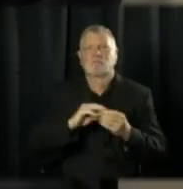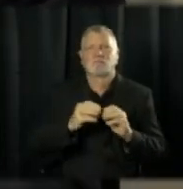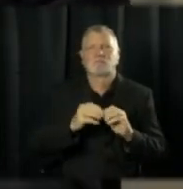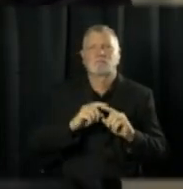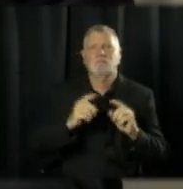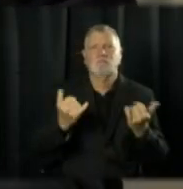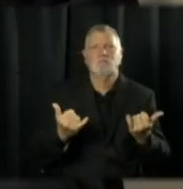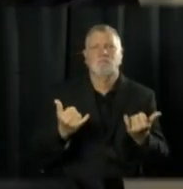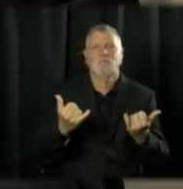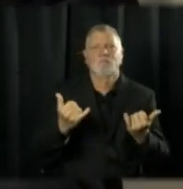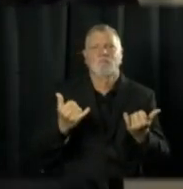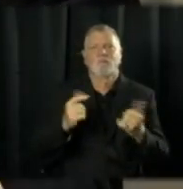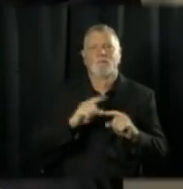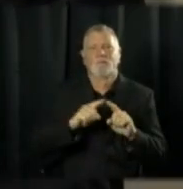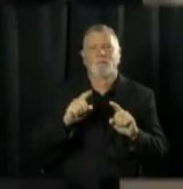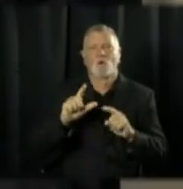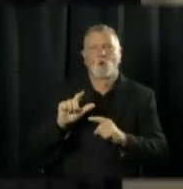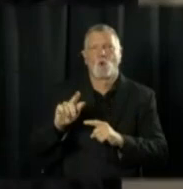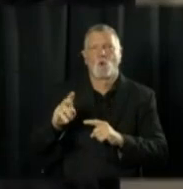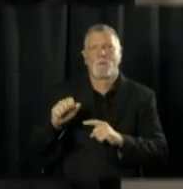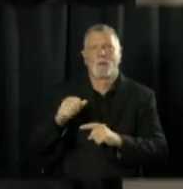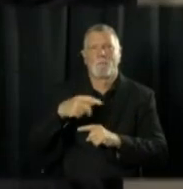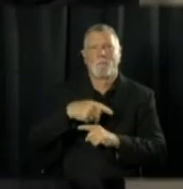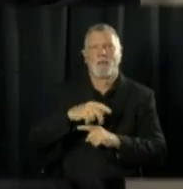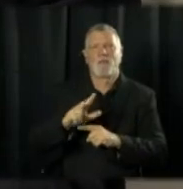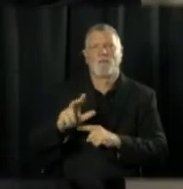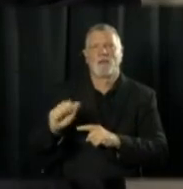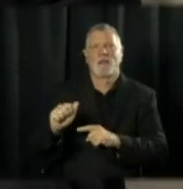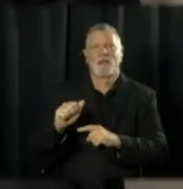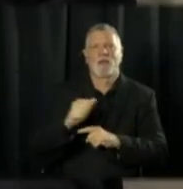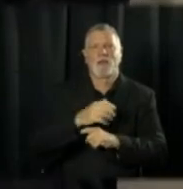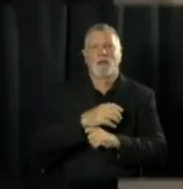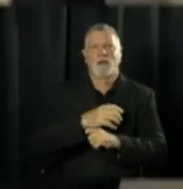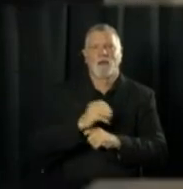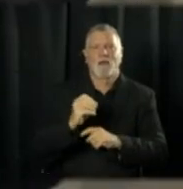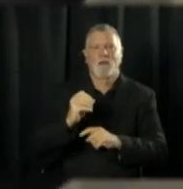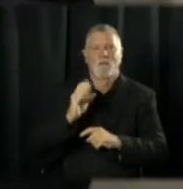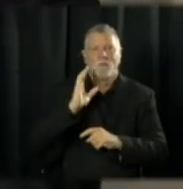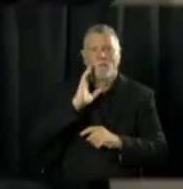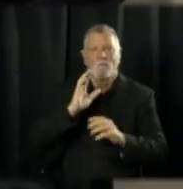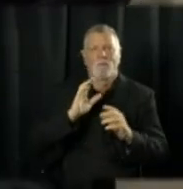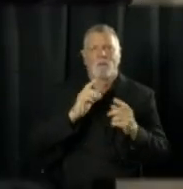esas condiciones. Pero he escuchado que de Luma y de